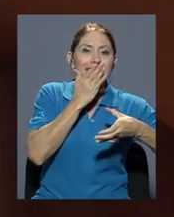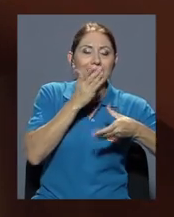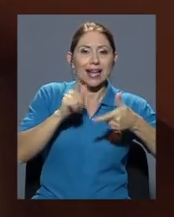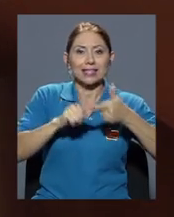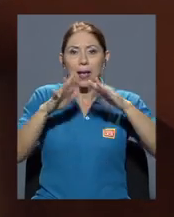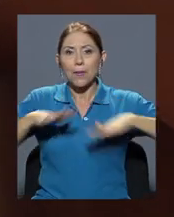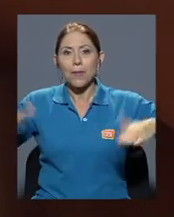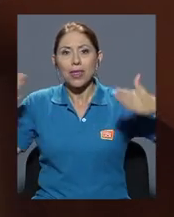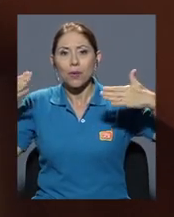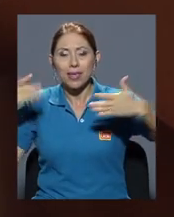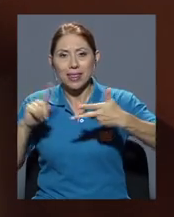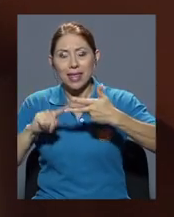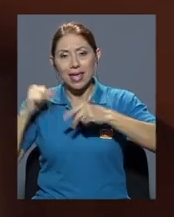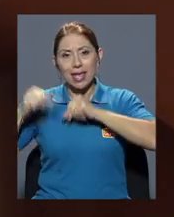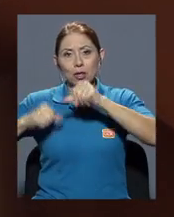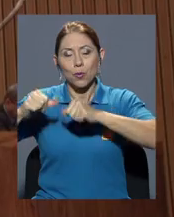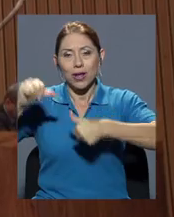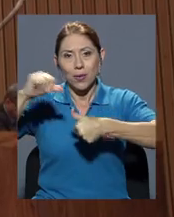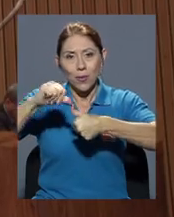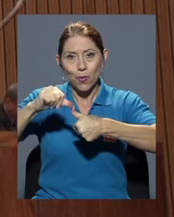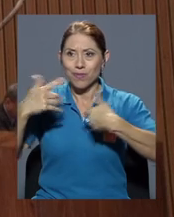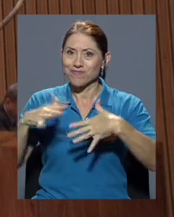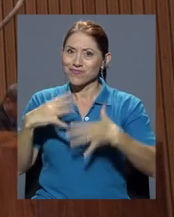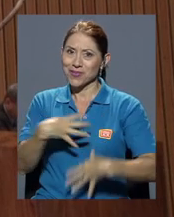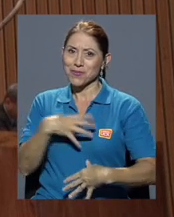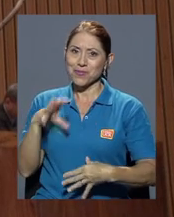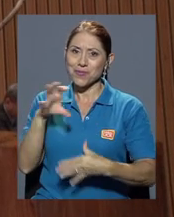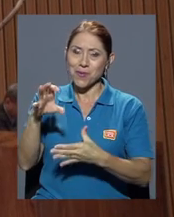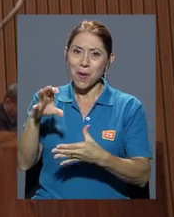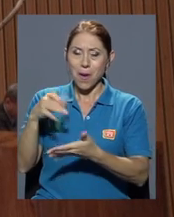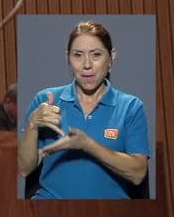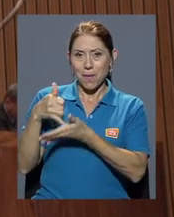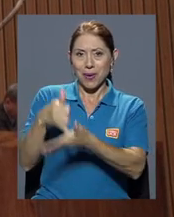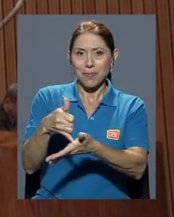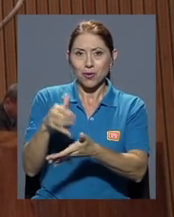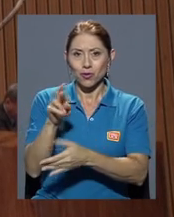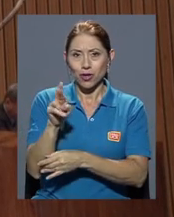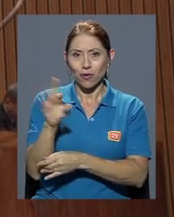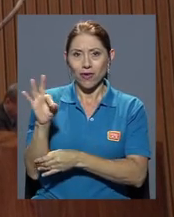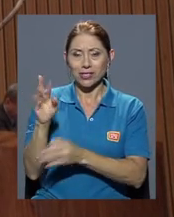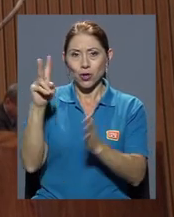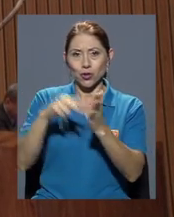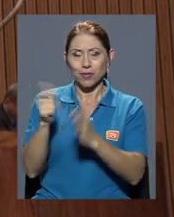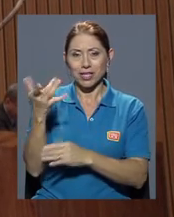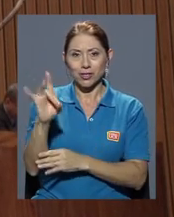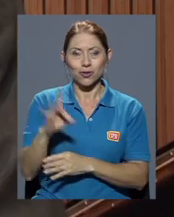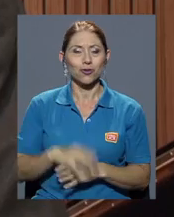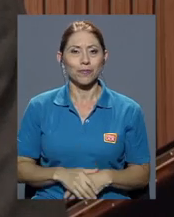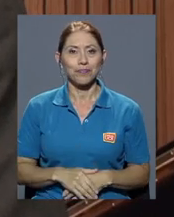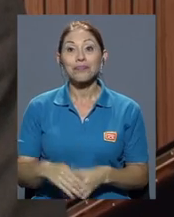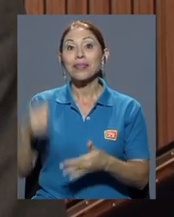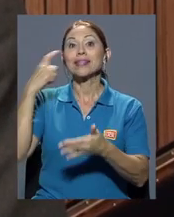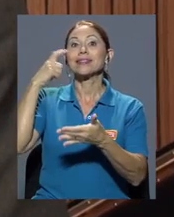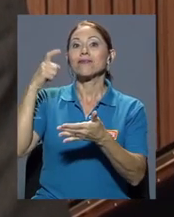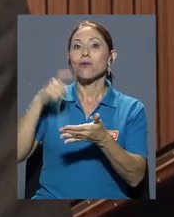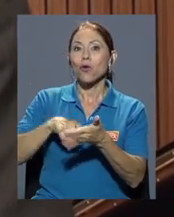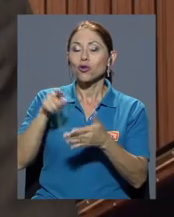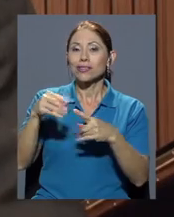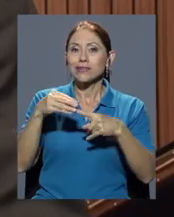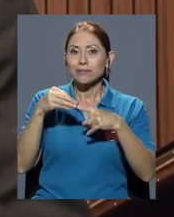antropología centroamericana la hicieron merecedora del premio Rodrigo Facio 2018. Se le reconoce sobre